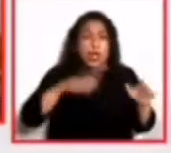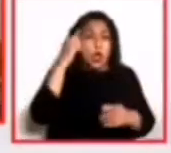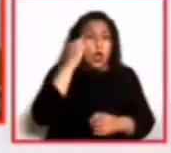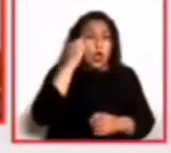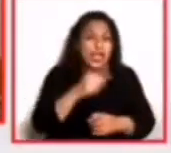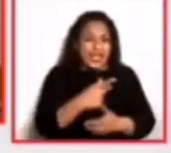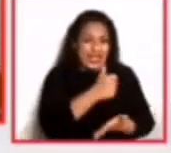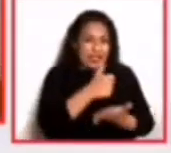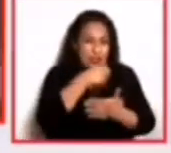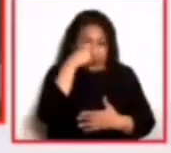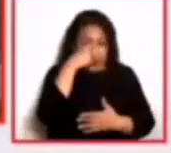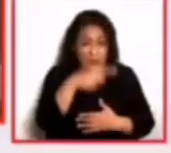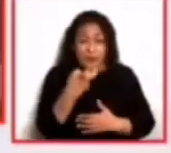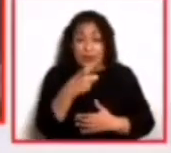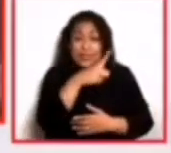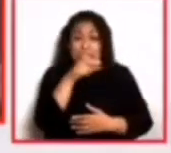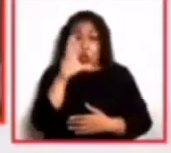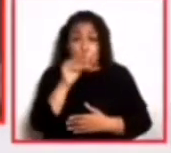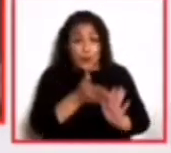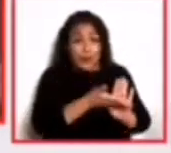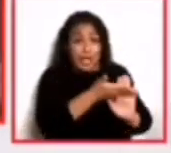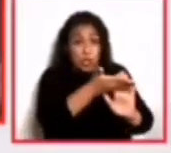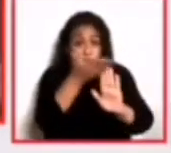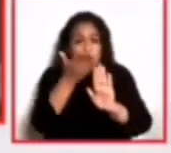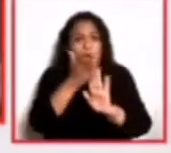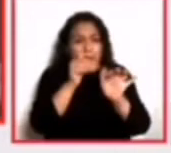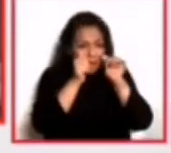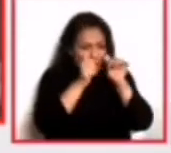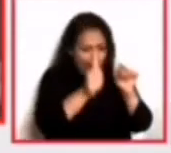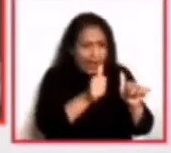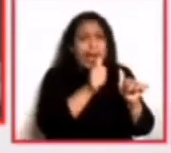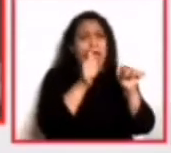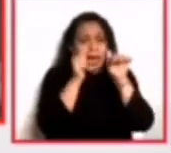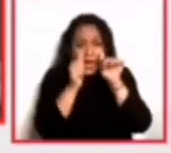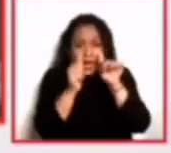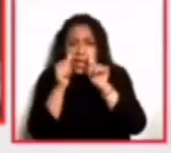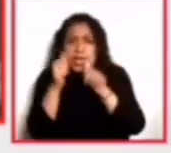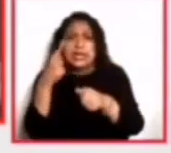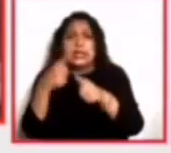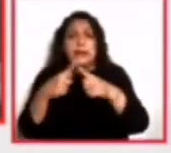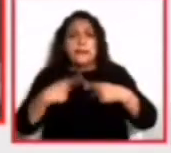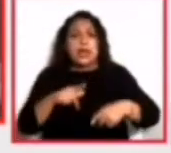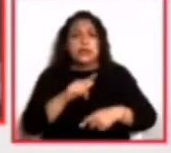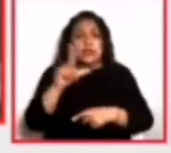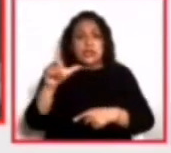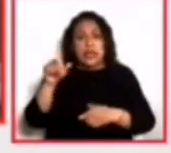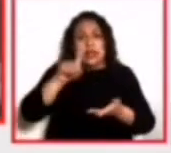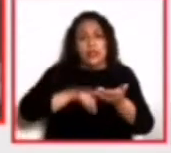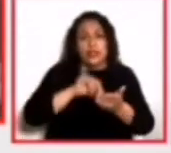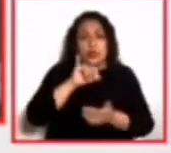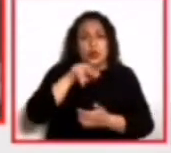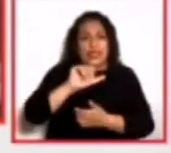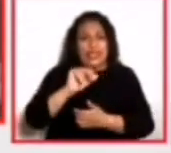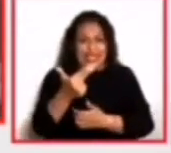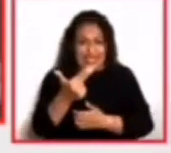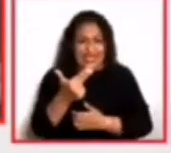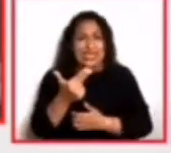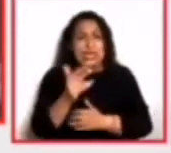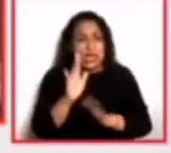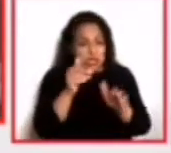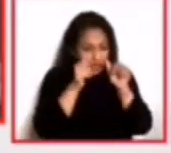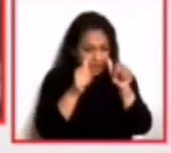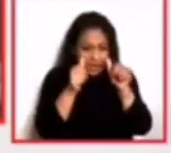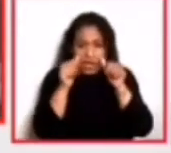Estos 190 inmuebles están siendo atendidos por los especialistas del Instituto Nacional de Antropología e